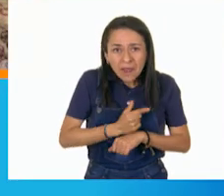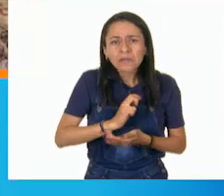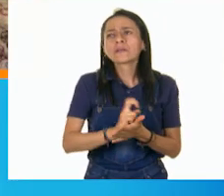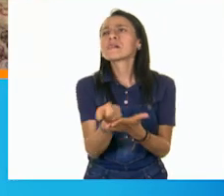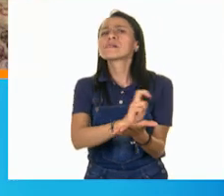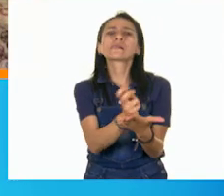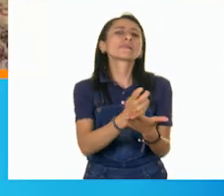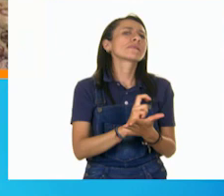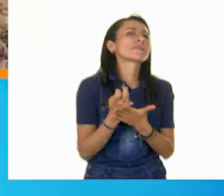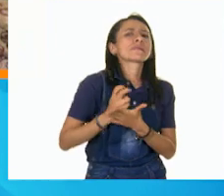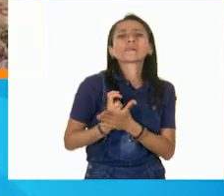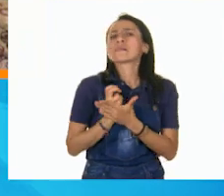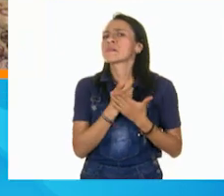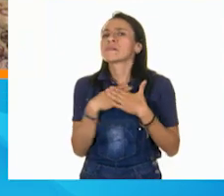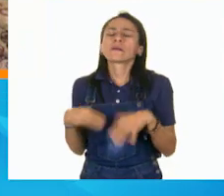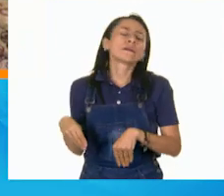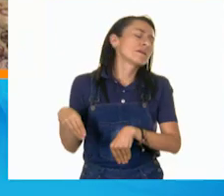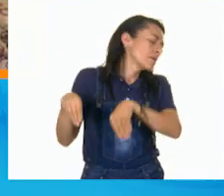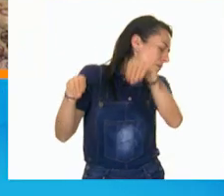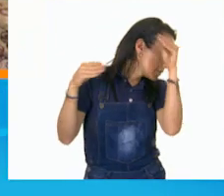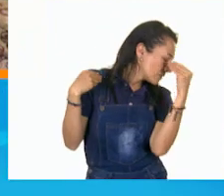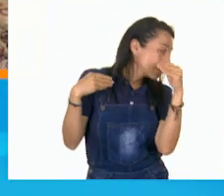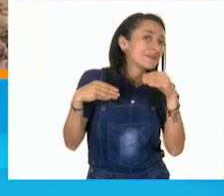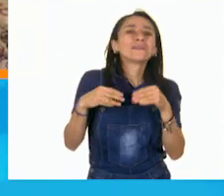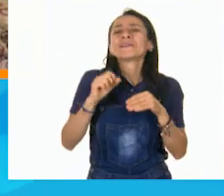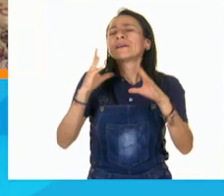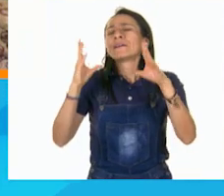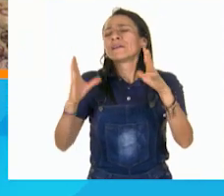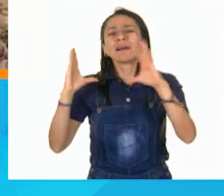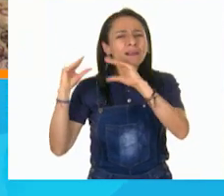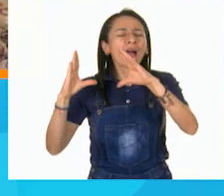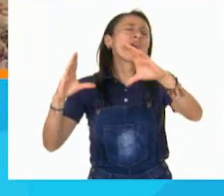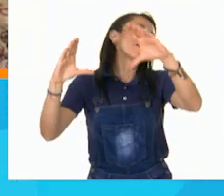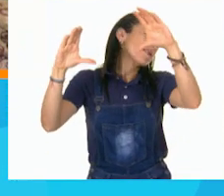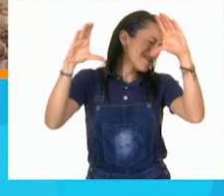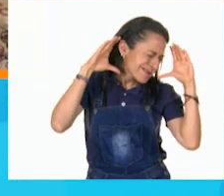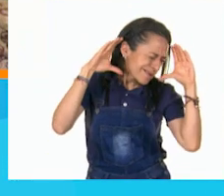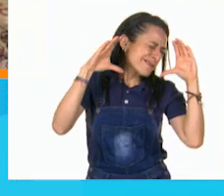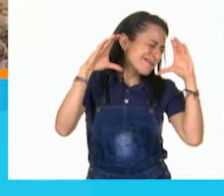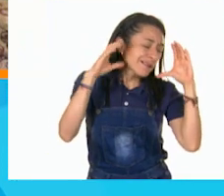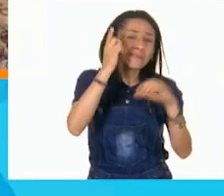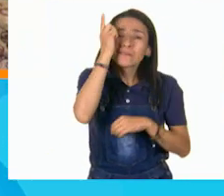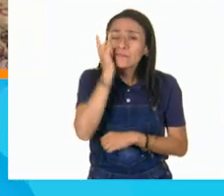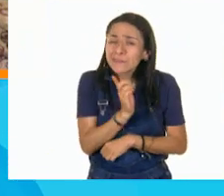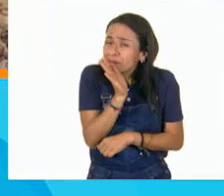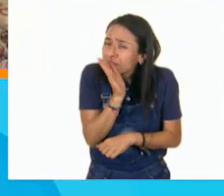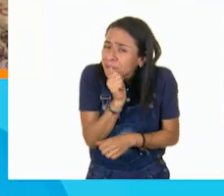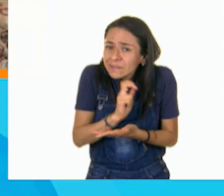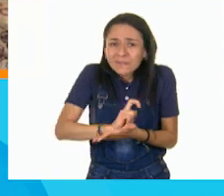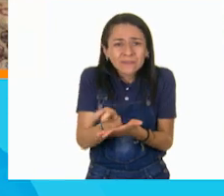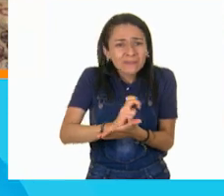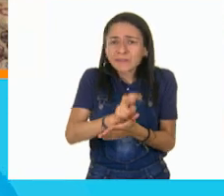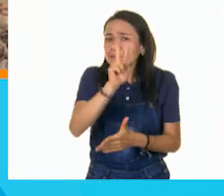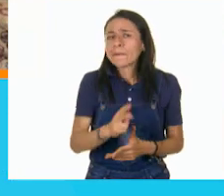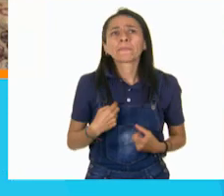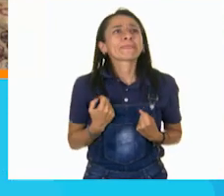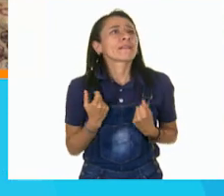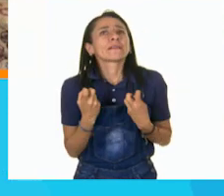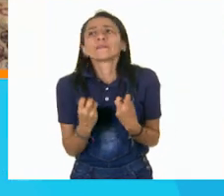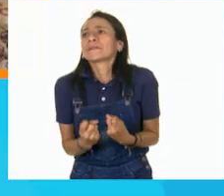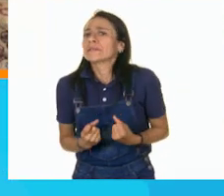cama y me tapaba la cara con la almohada. Estaba tan ansioso porque mis